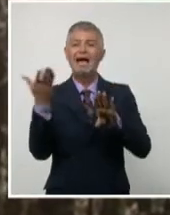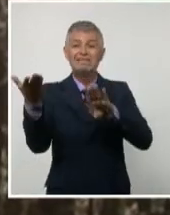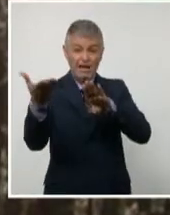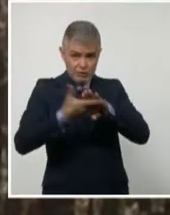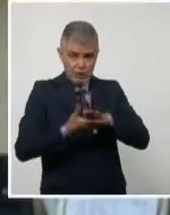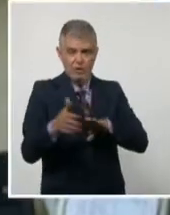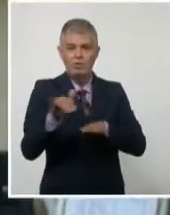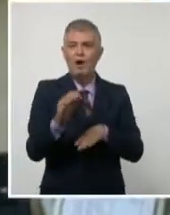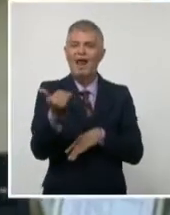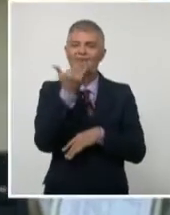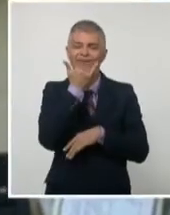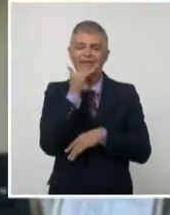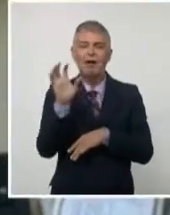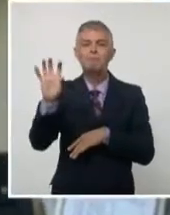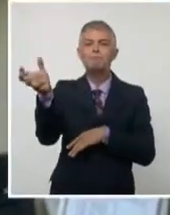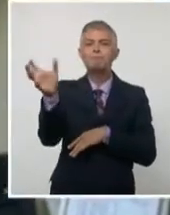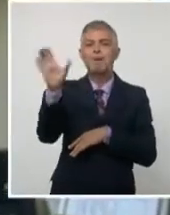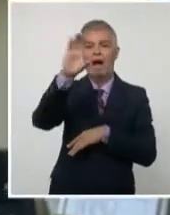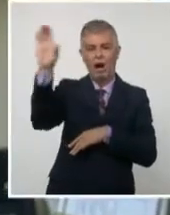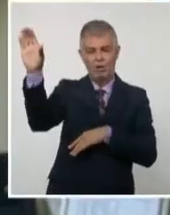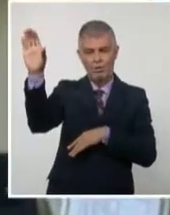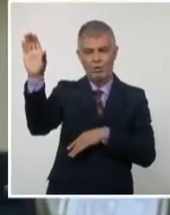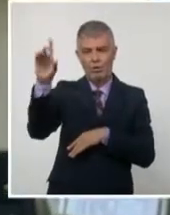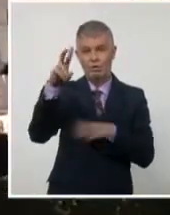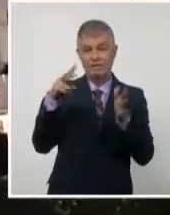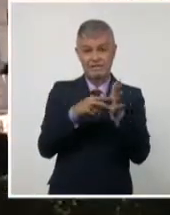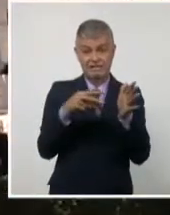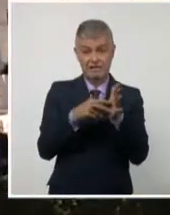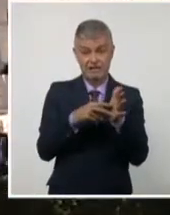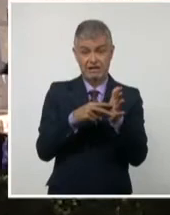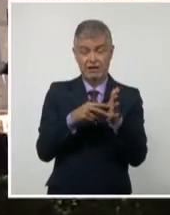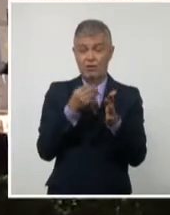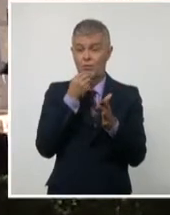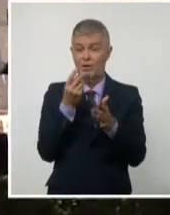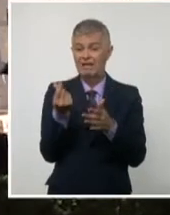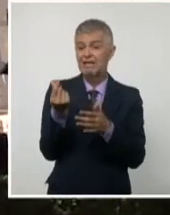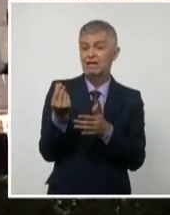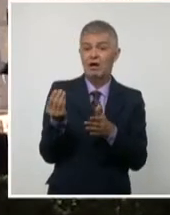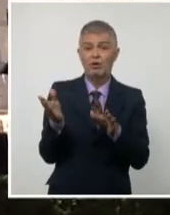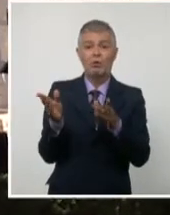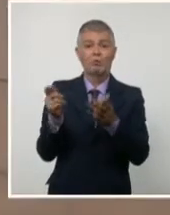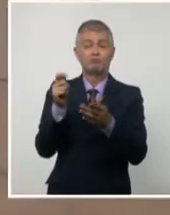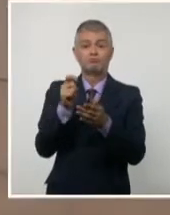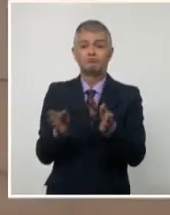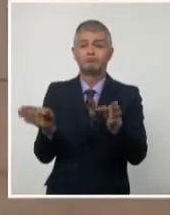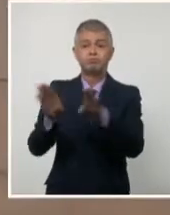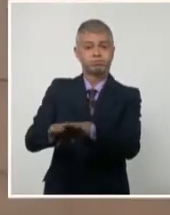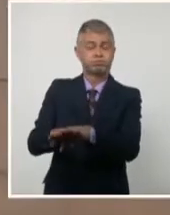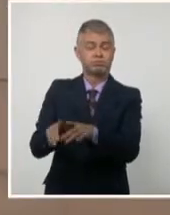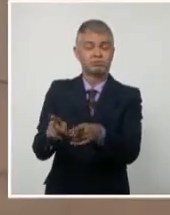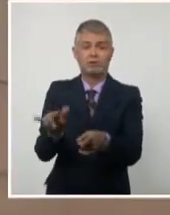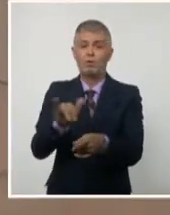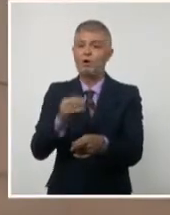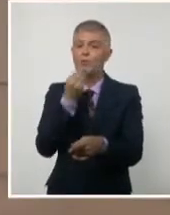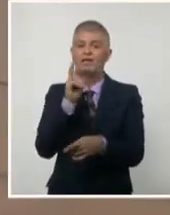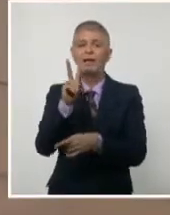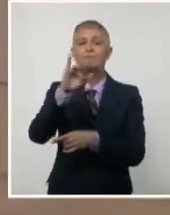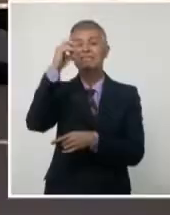Banco Central Sirio, congelando los activos de empresarios que hacen negocios con Damasco, además de invalidar visas a Estados